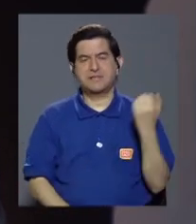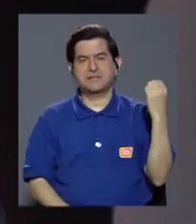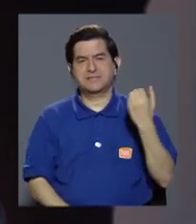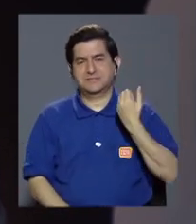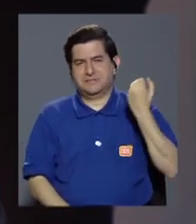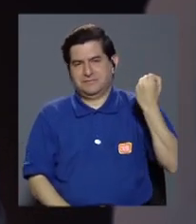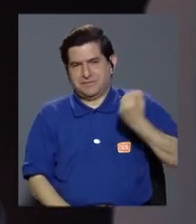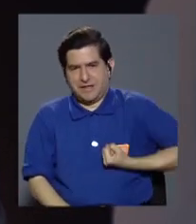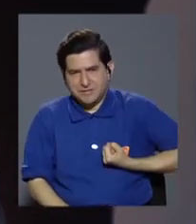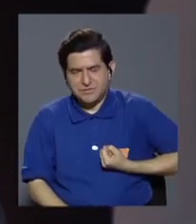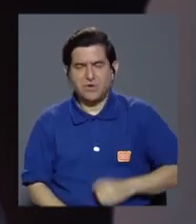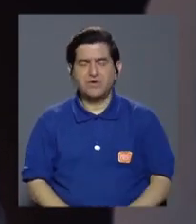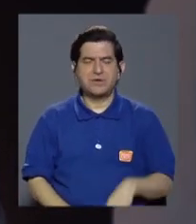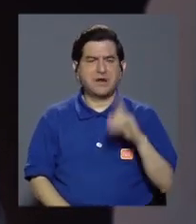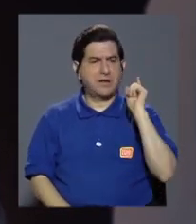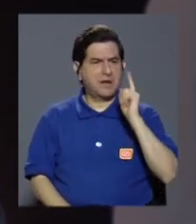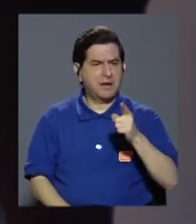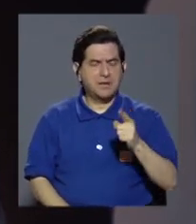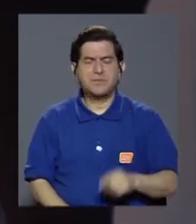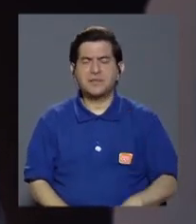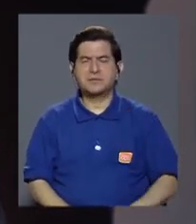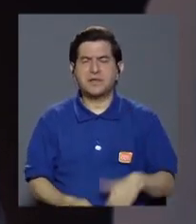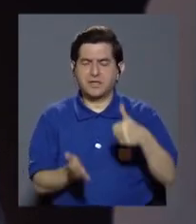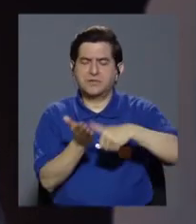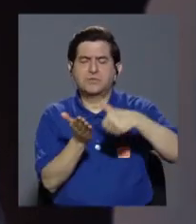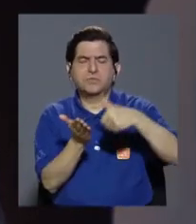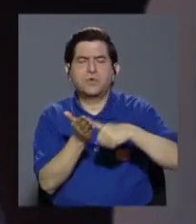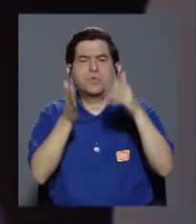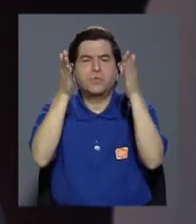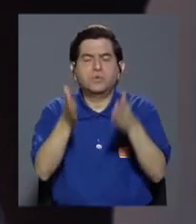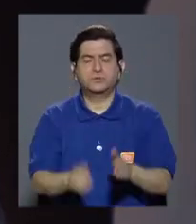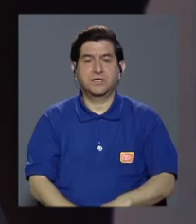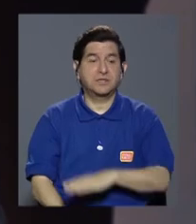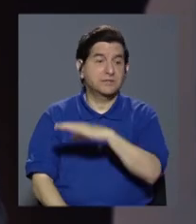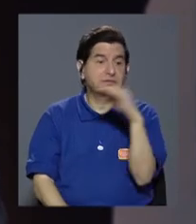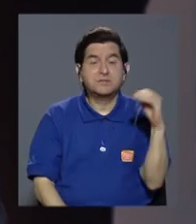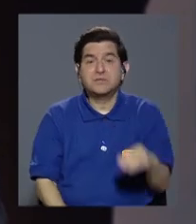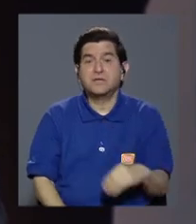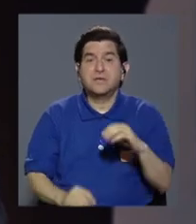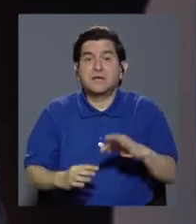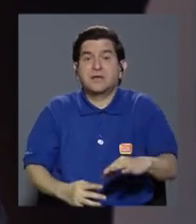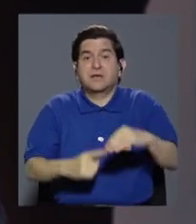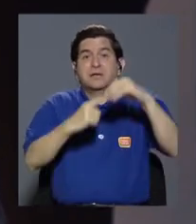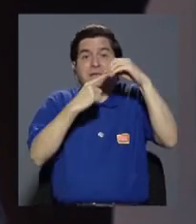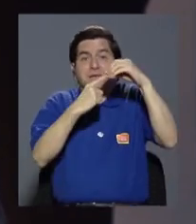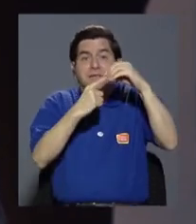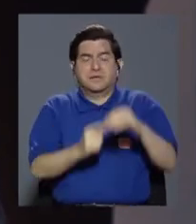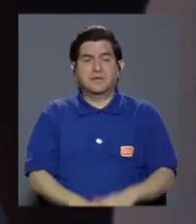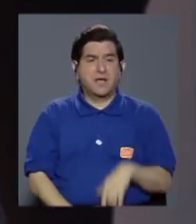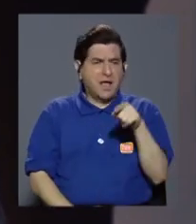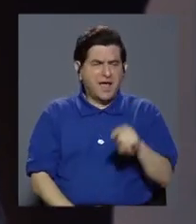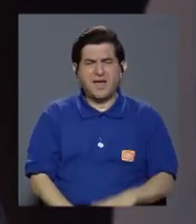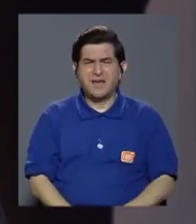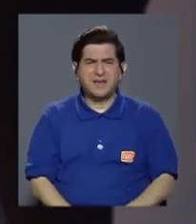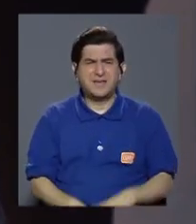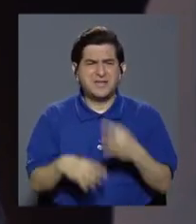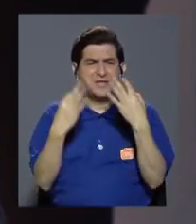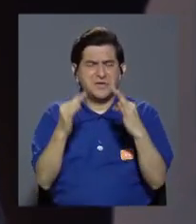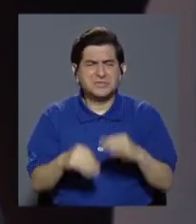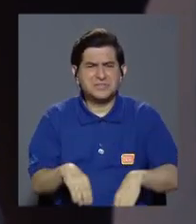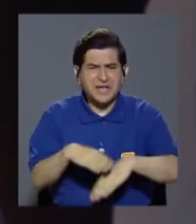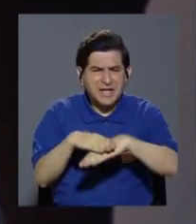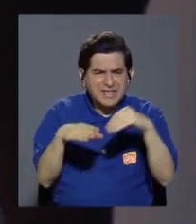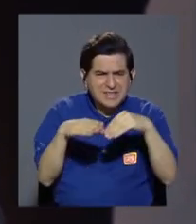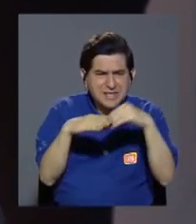mandato electoral dado por sus electores y fundamentalmente que hacen un ejercicio por vaciar de contenido la